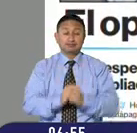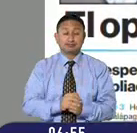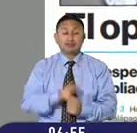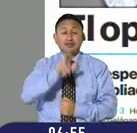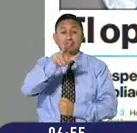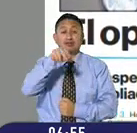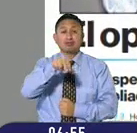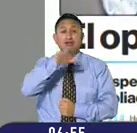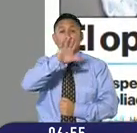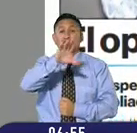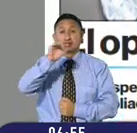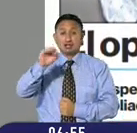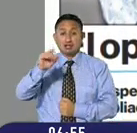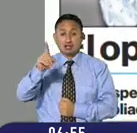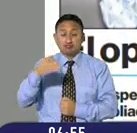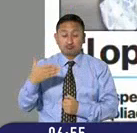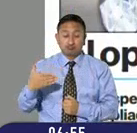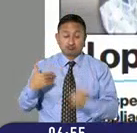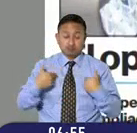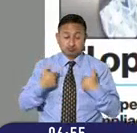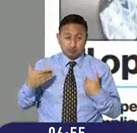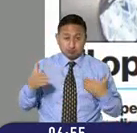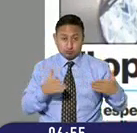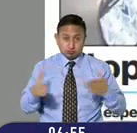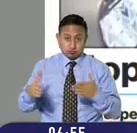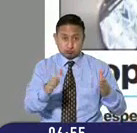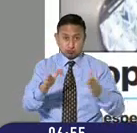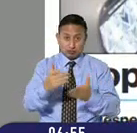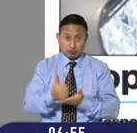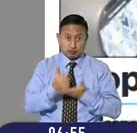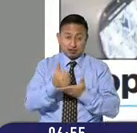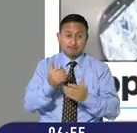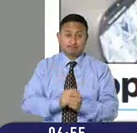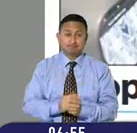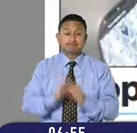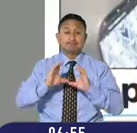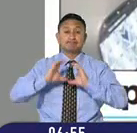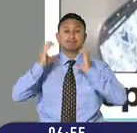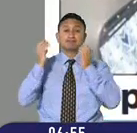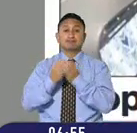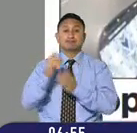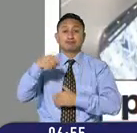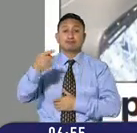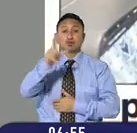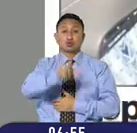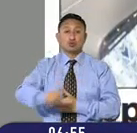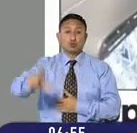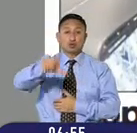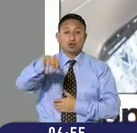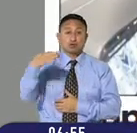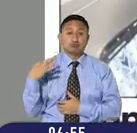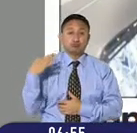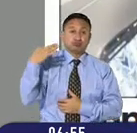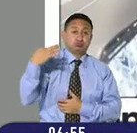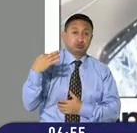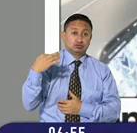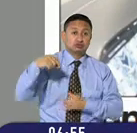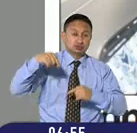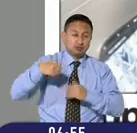pueden salvarse con ampliación de reserva marítima. Y las clases presenciales, a partir de lunes, serán voluntarias